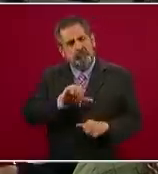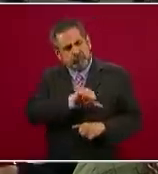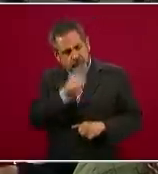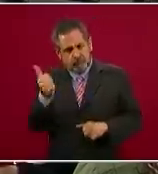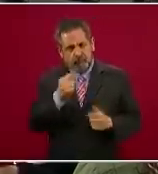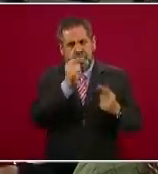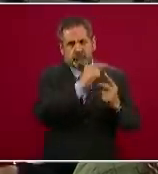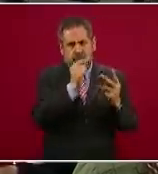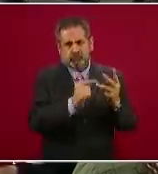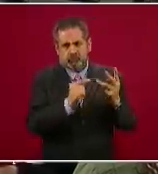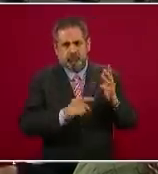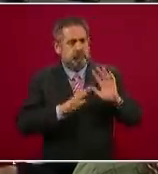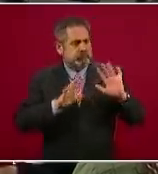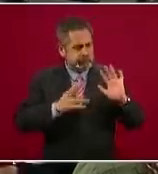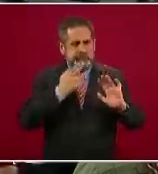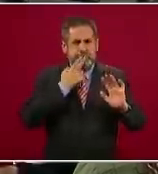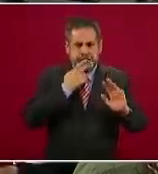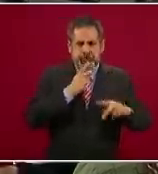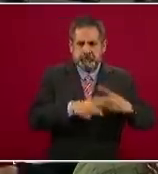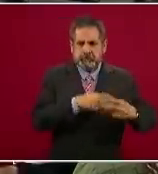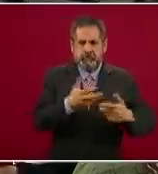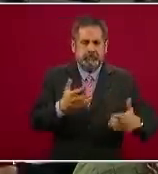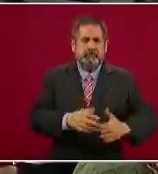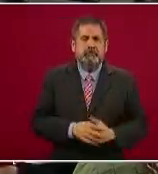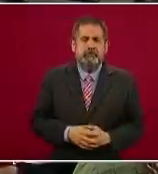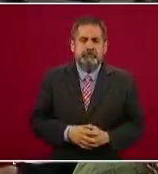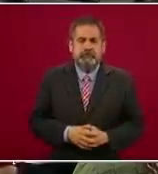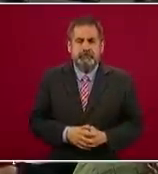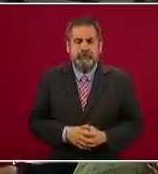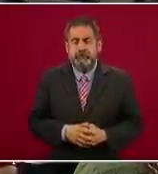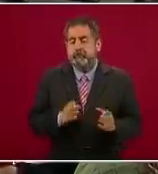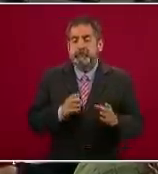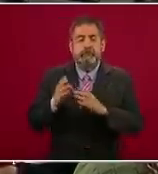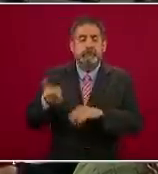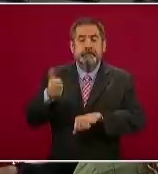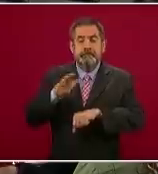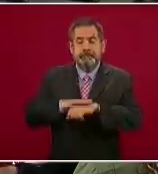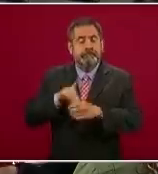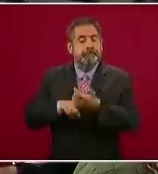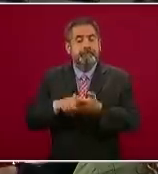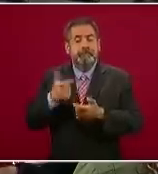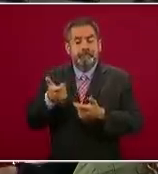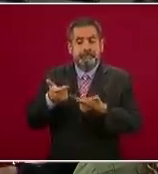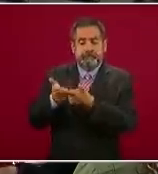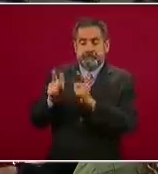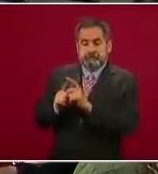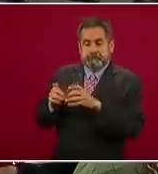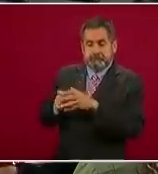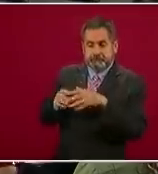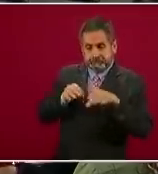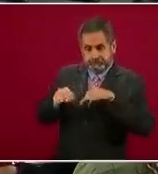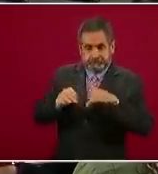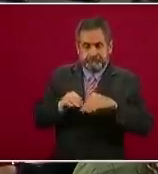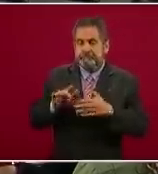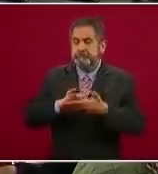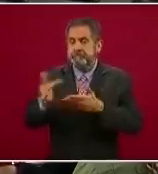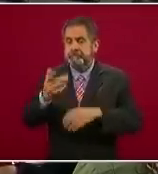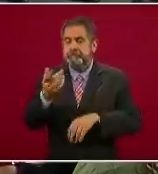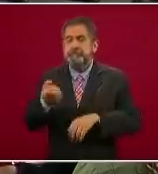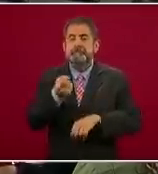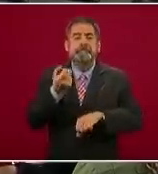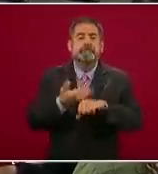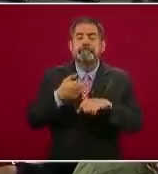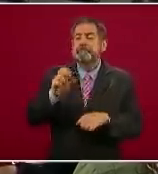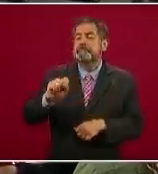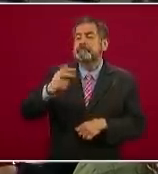medidas útiles que son las que hemos puesto en práctica. La parte administrativa financiera es un grupo de trabajo. Agradecemos también a la Secretaría de Hacienda y